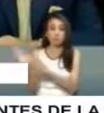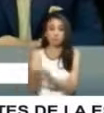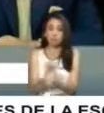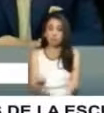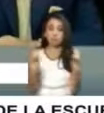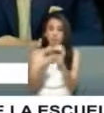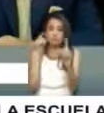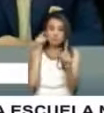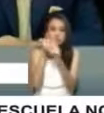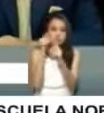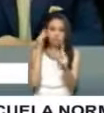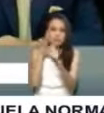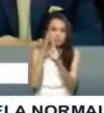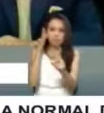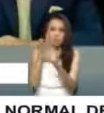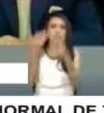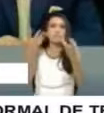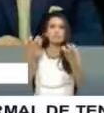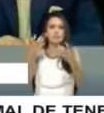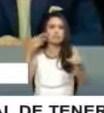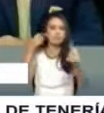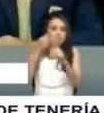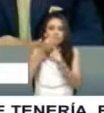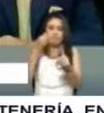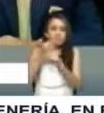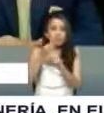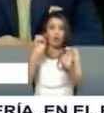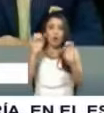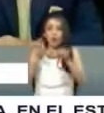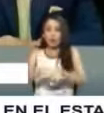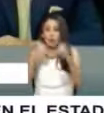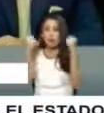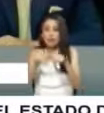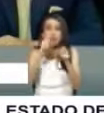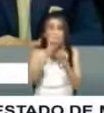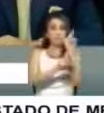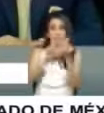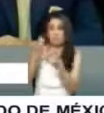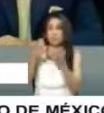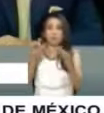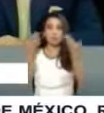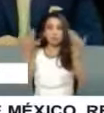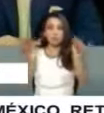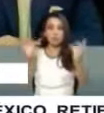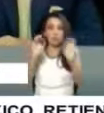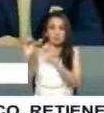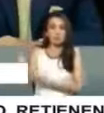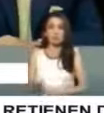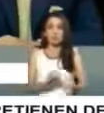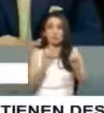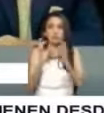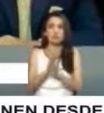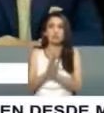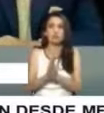Guayaquil. Allí permanecen las máximas autoridades, tanto del Poder Judicial como del Poder Legislativo, organismos de control como